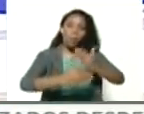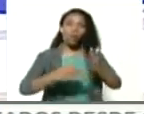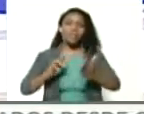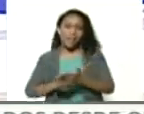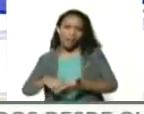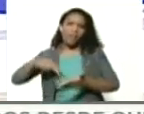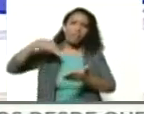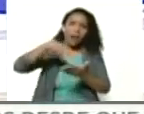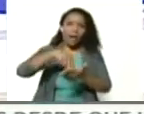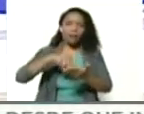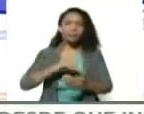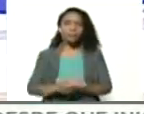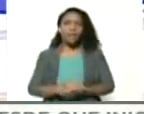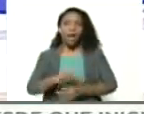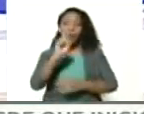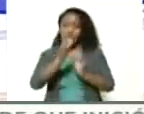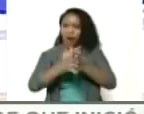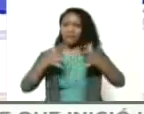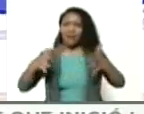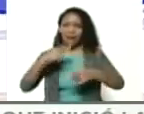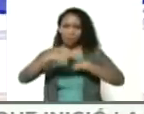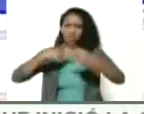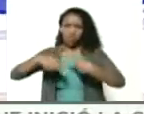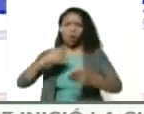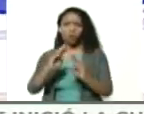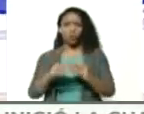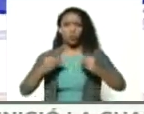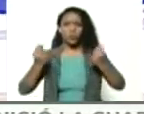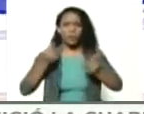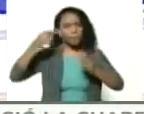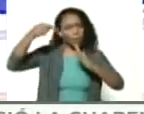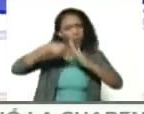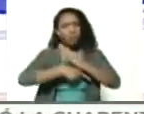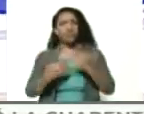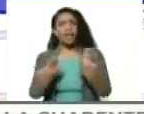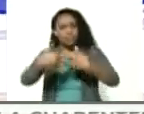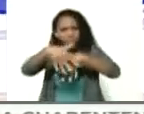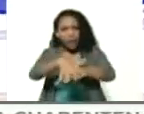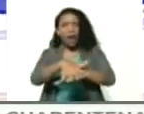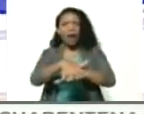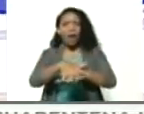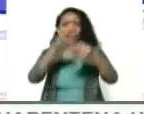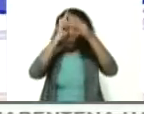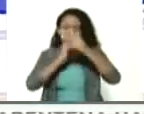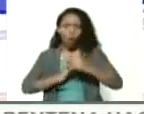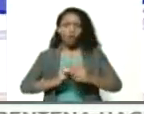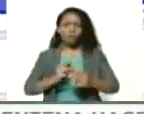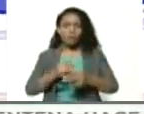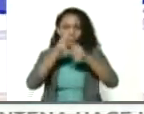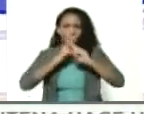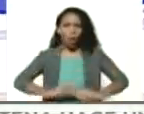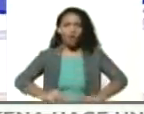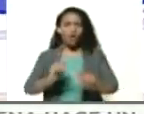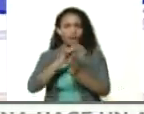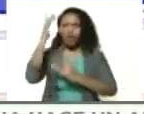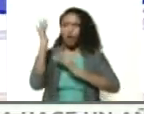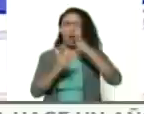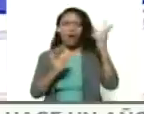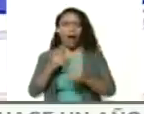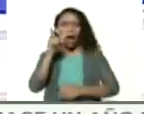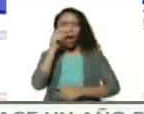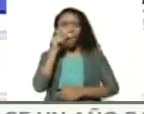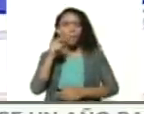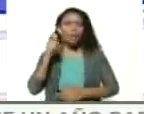levantará en una gran revolución de recuperación profunda e integral. Honor y gloria a los mártires y